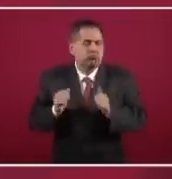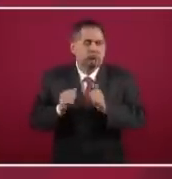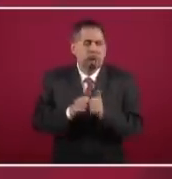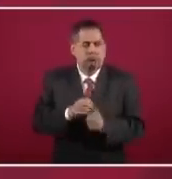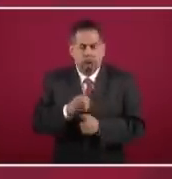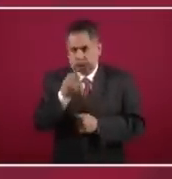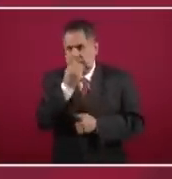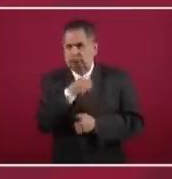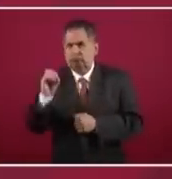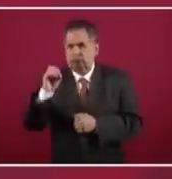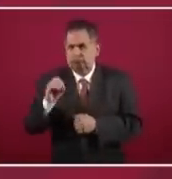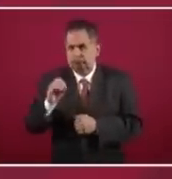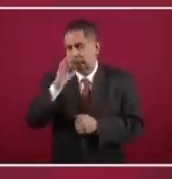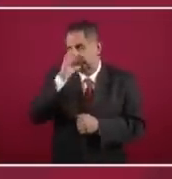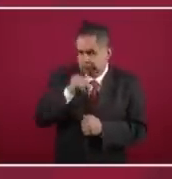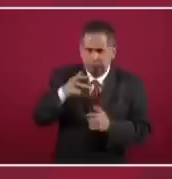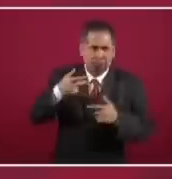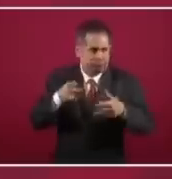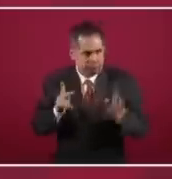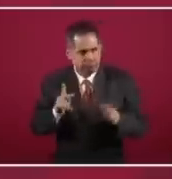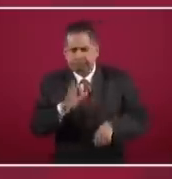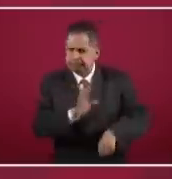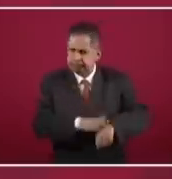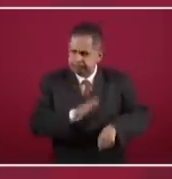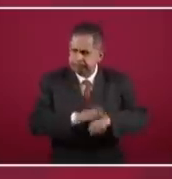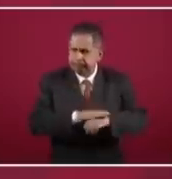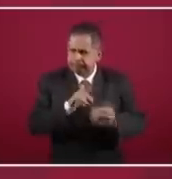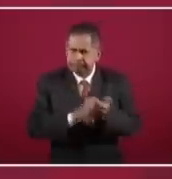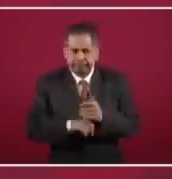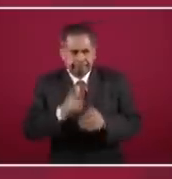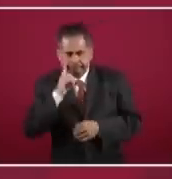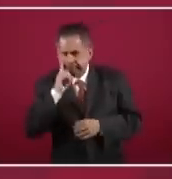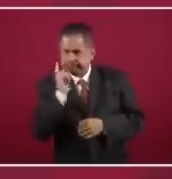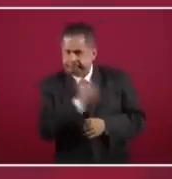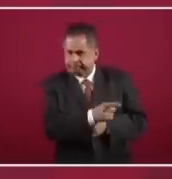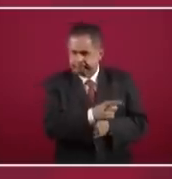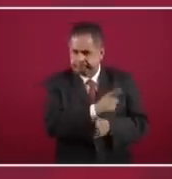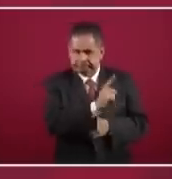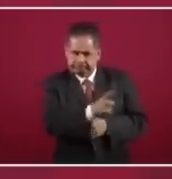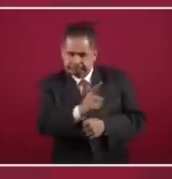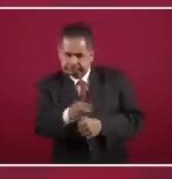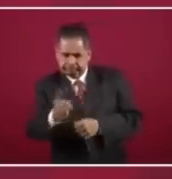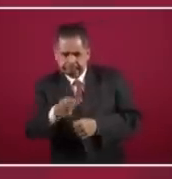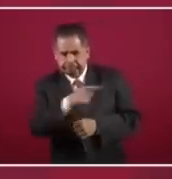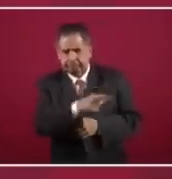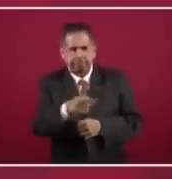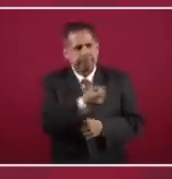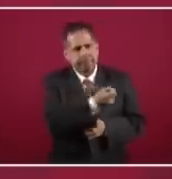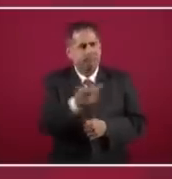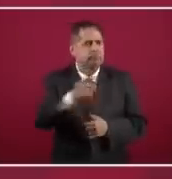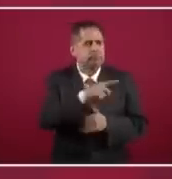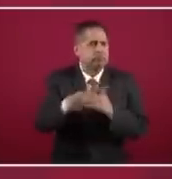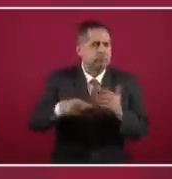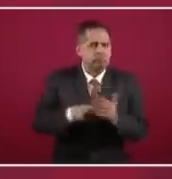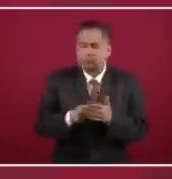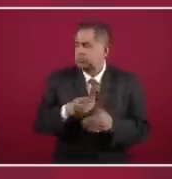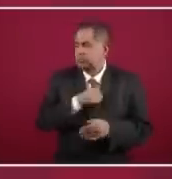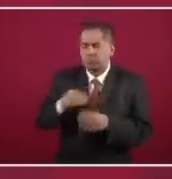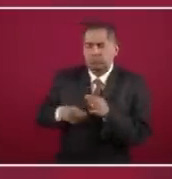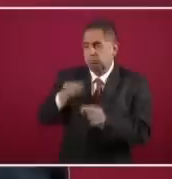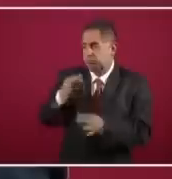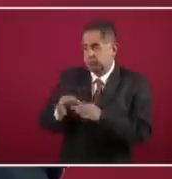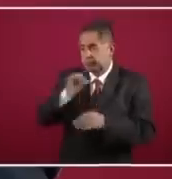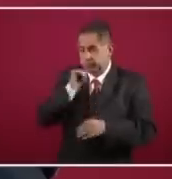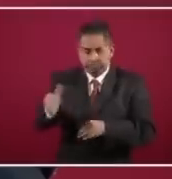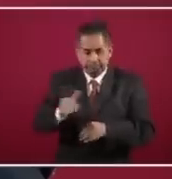compulsivamente obligar a las empresas, pero sí podríamos desde luego señalar a aquellas empresas y centros de trabajo que no cumplen con